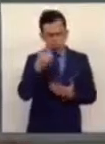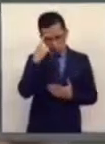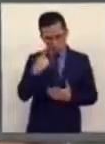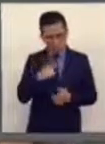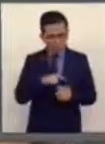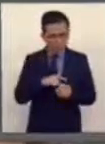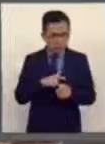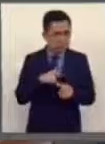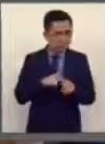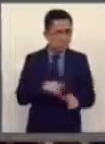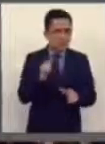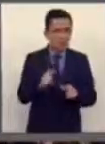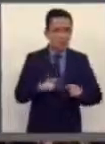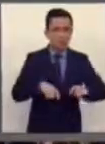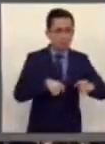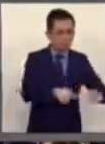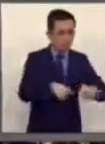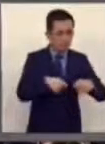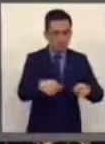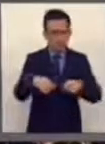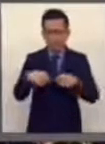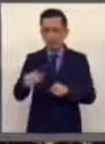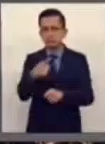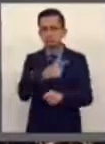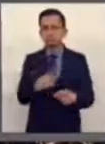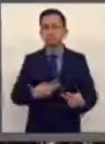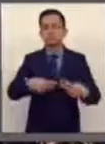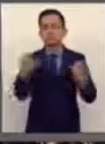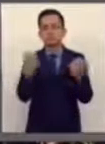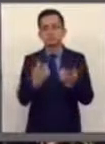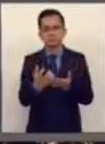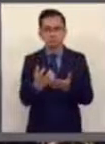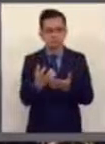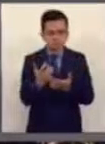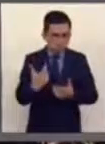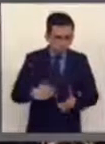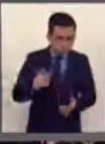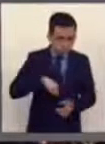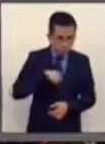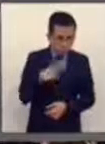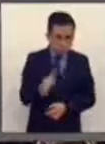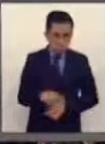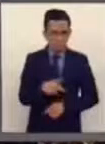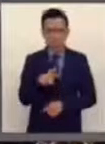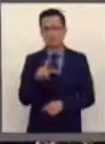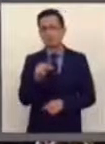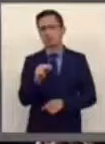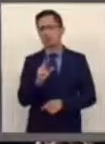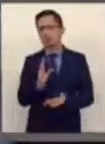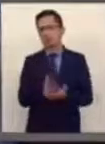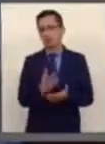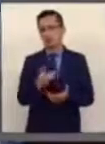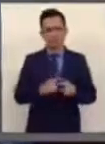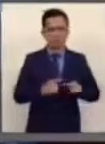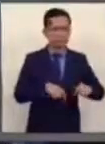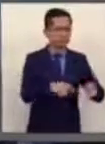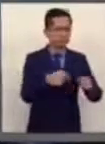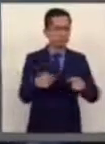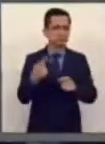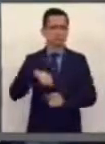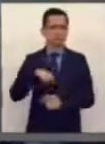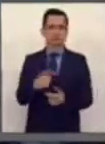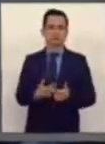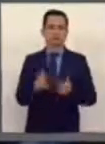seguir entregando nuestras riquezas, seguir entregando nuestra soberanía.